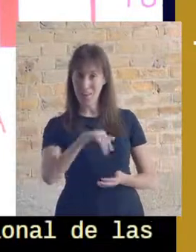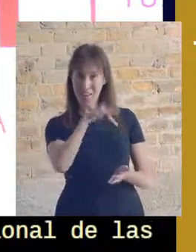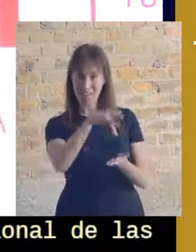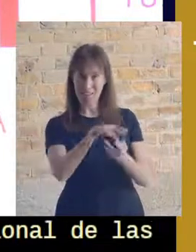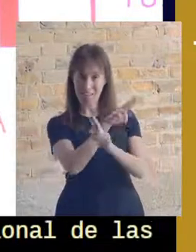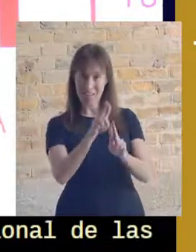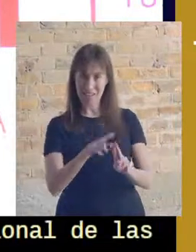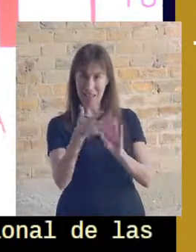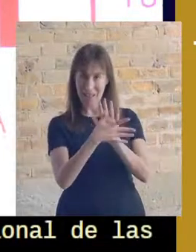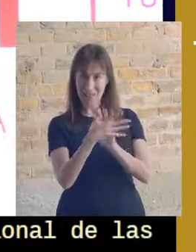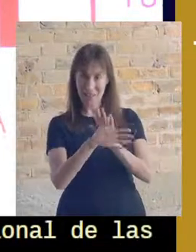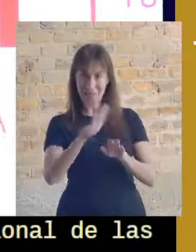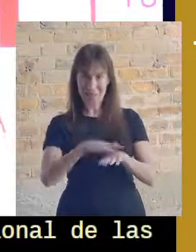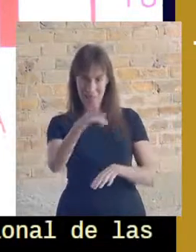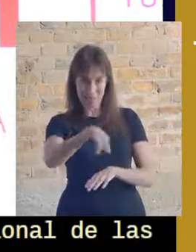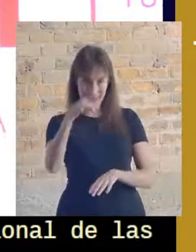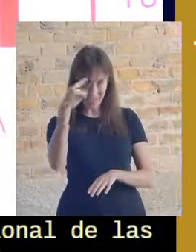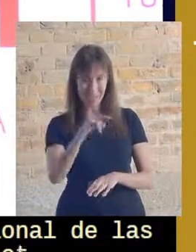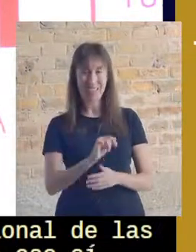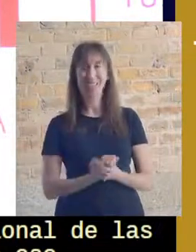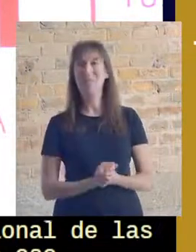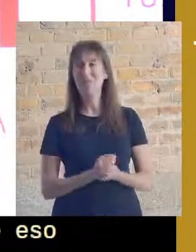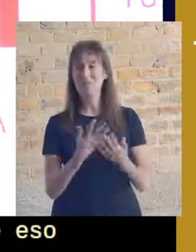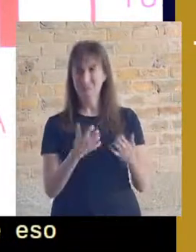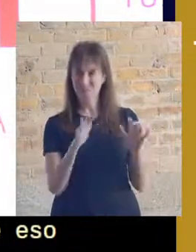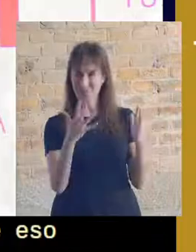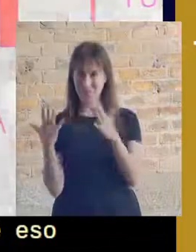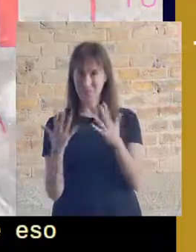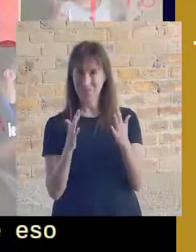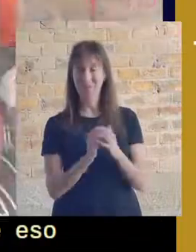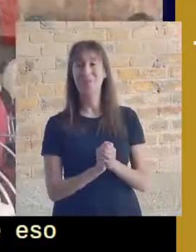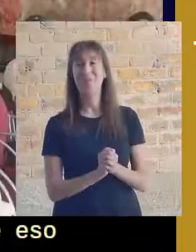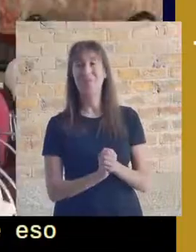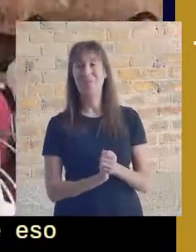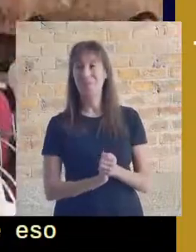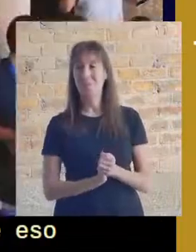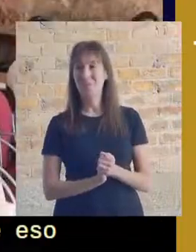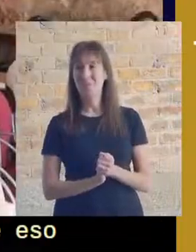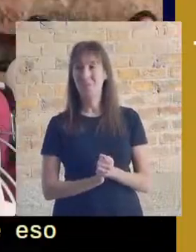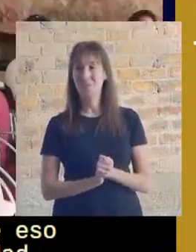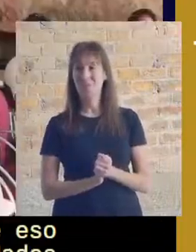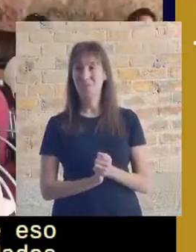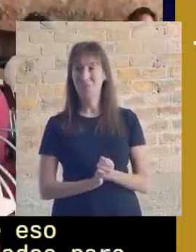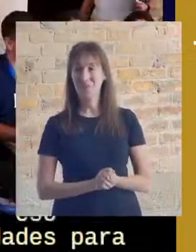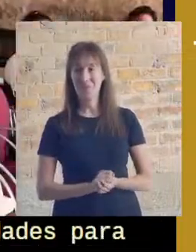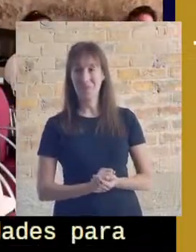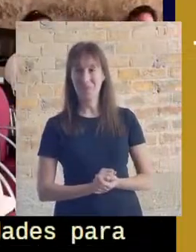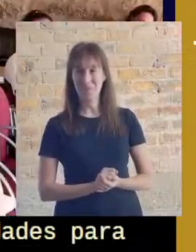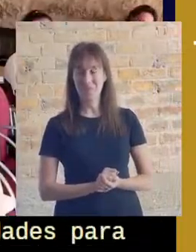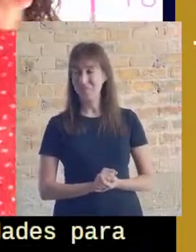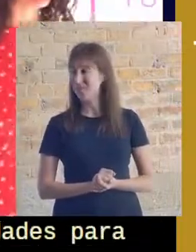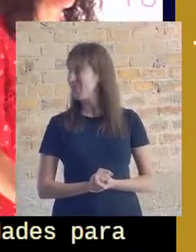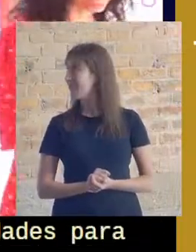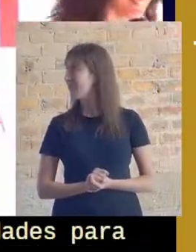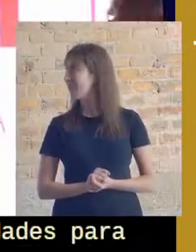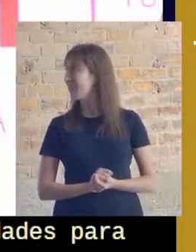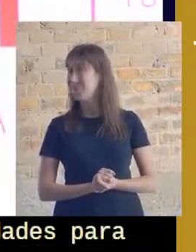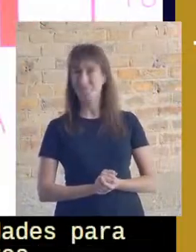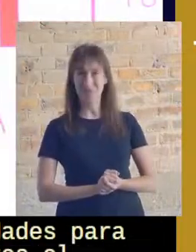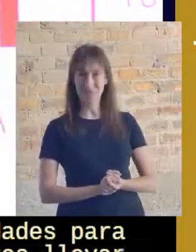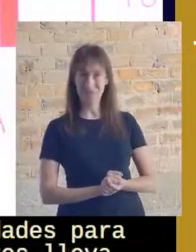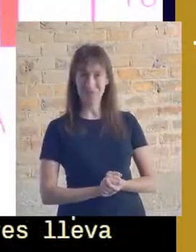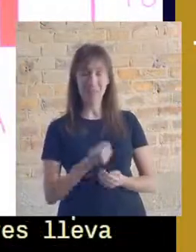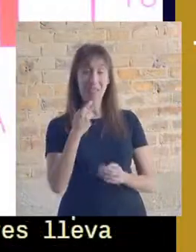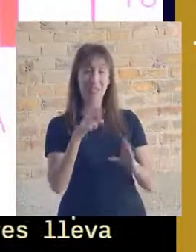sos para que vosotros lo sepáis vale esto significa que esta semana es una semana de actividades para personas sordas así que Pon el vídeo ya si quieres